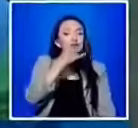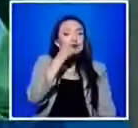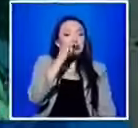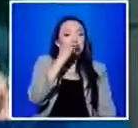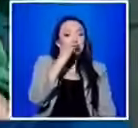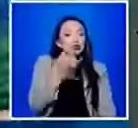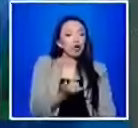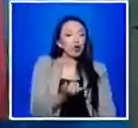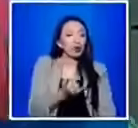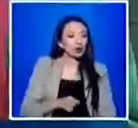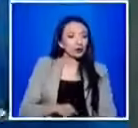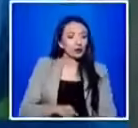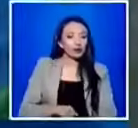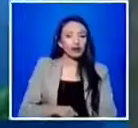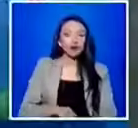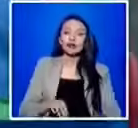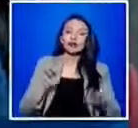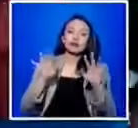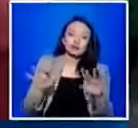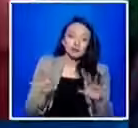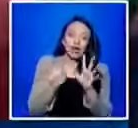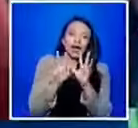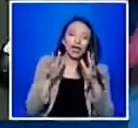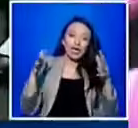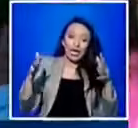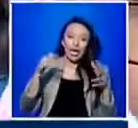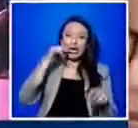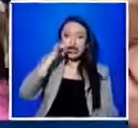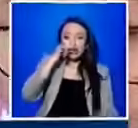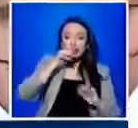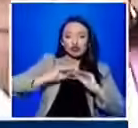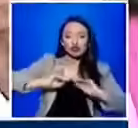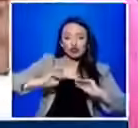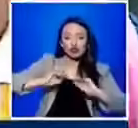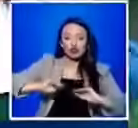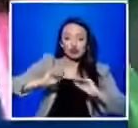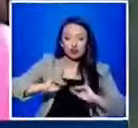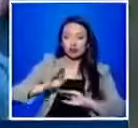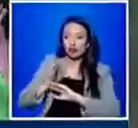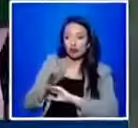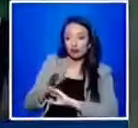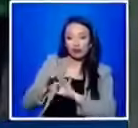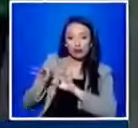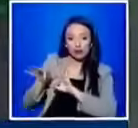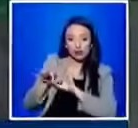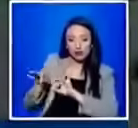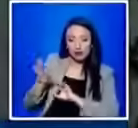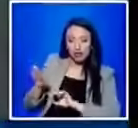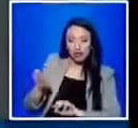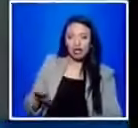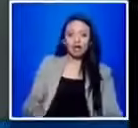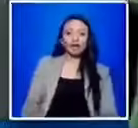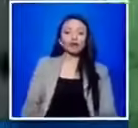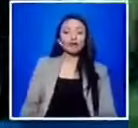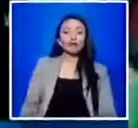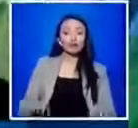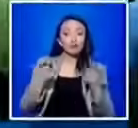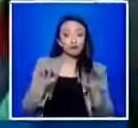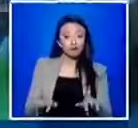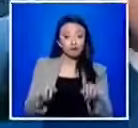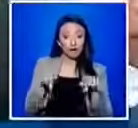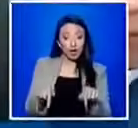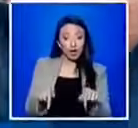y en general para todo el año? Bueno, hay las indicaciones generales que van a ser impartidas luego. Más que todo nos manejamos